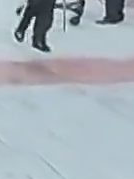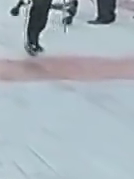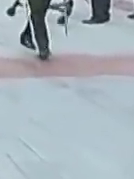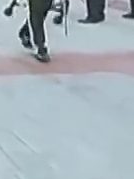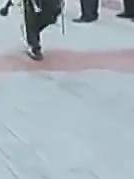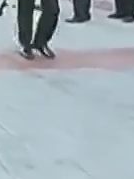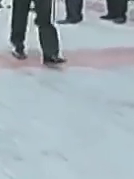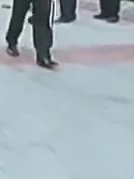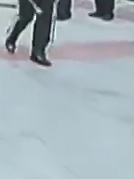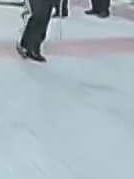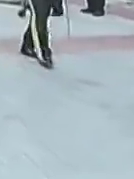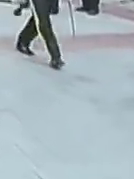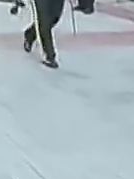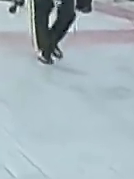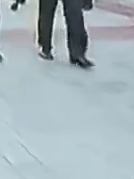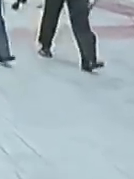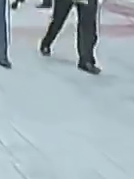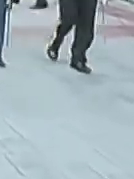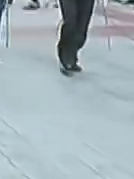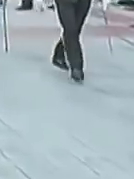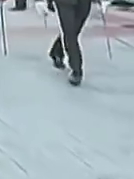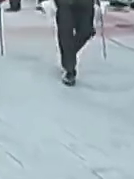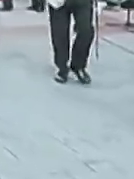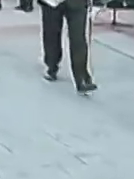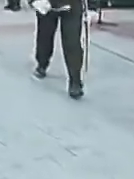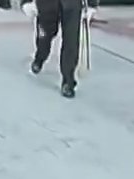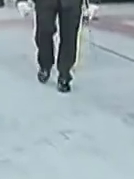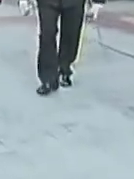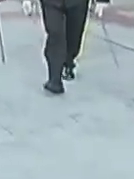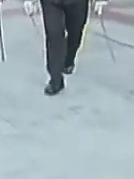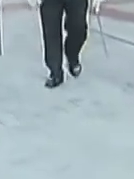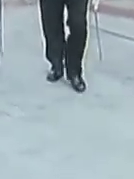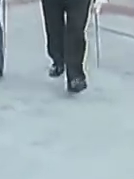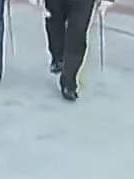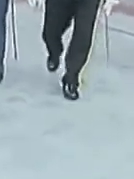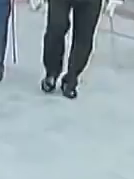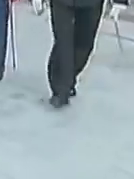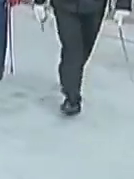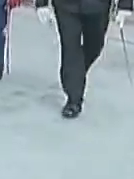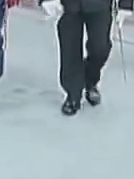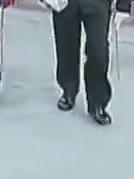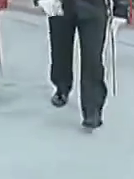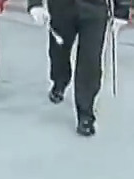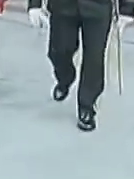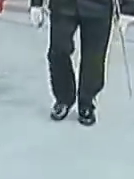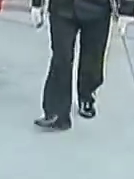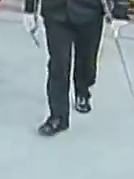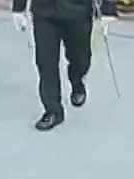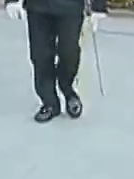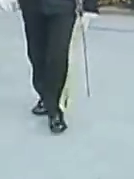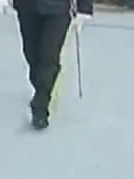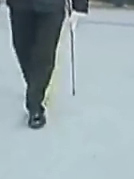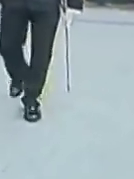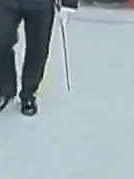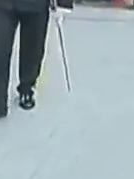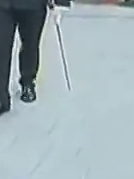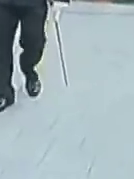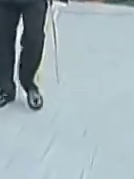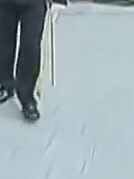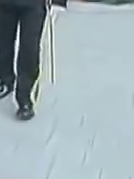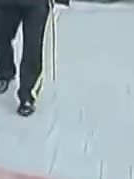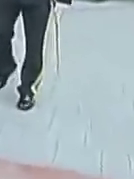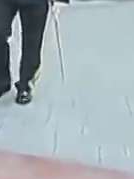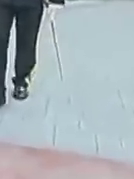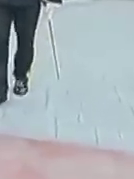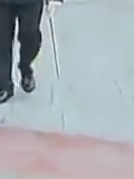director de la academia militar de la guardia nacional bolivariana y comandante de la agrupación de parada regresa a su puesto de mando en la